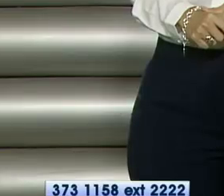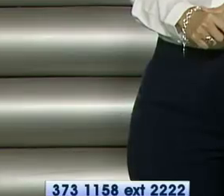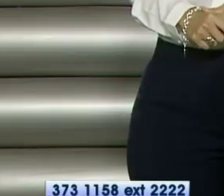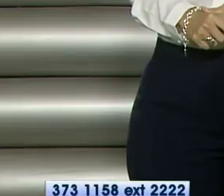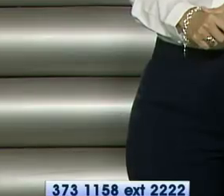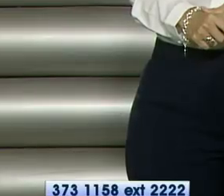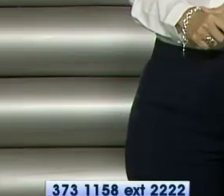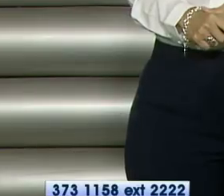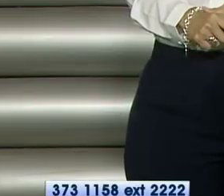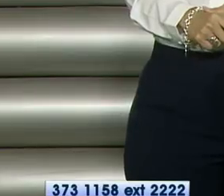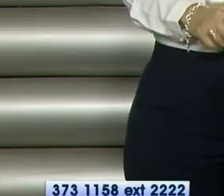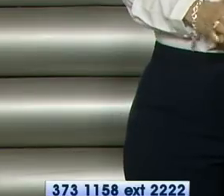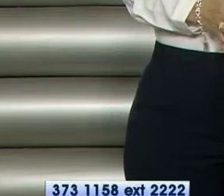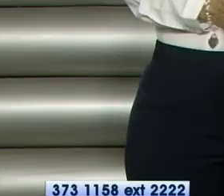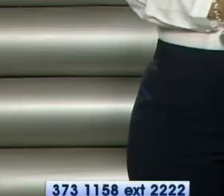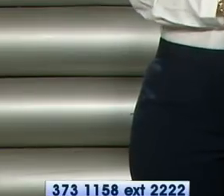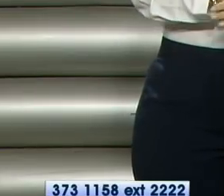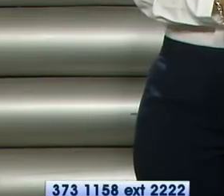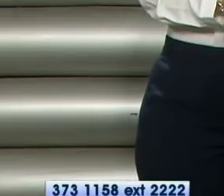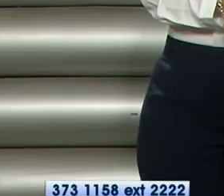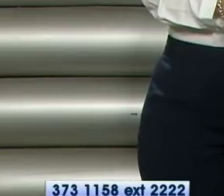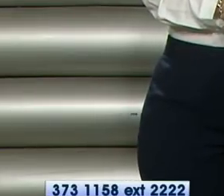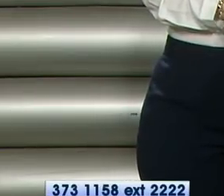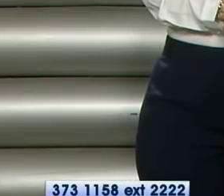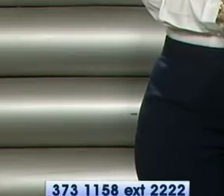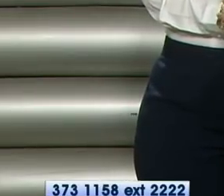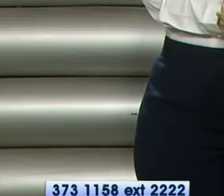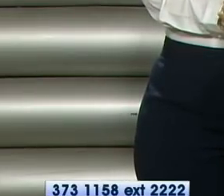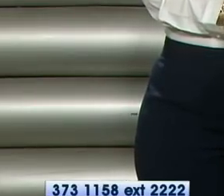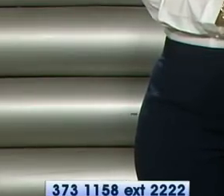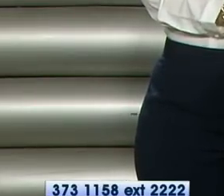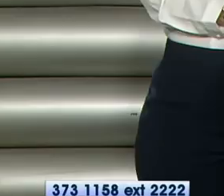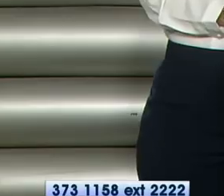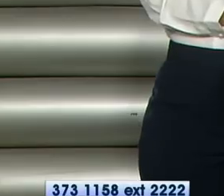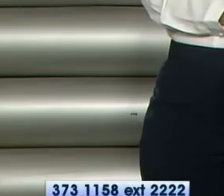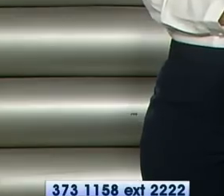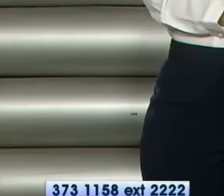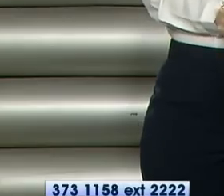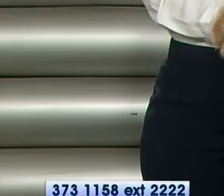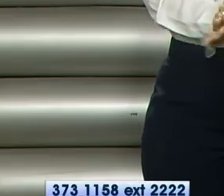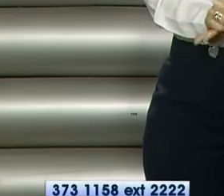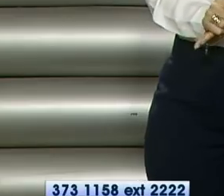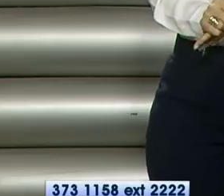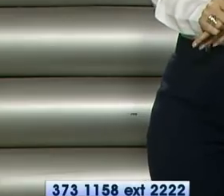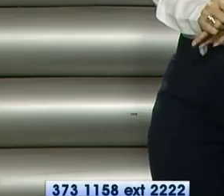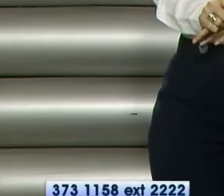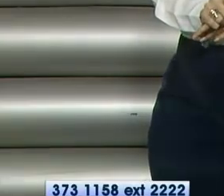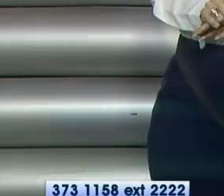Y bien, aquí finalizamos. Lo que sigue es la noticia en la comunidad. Que tengan un bendecido día.